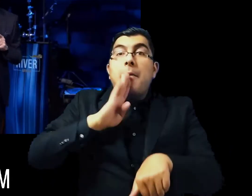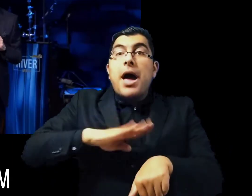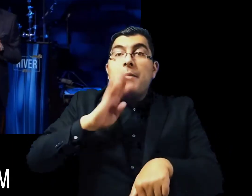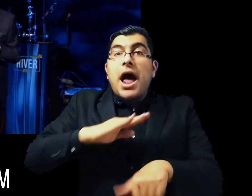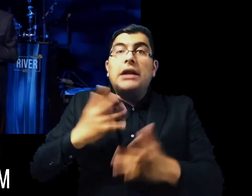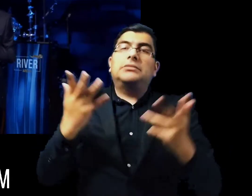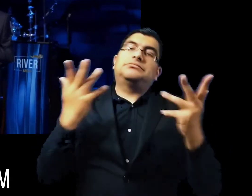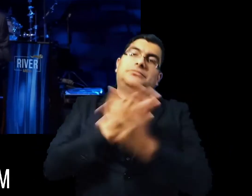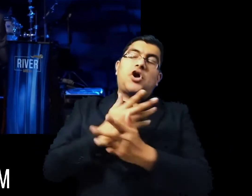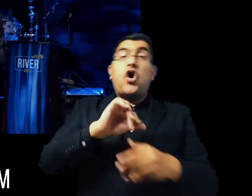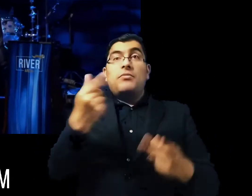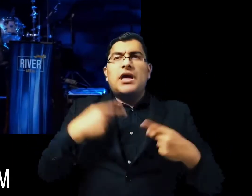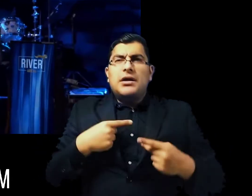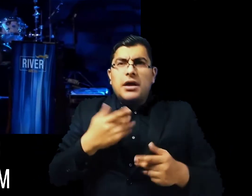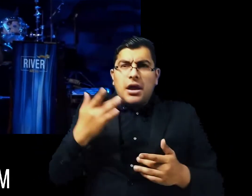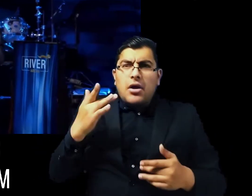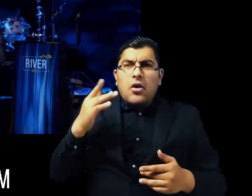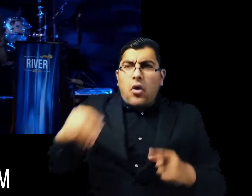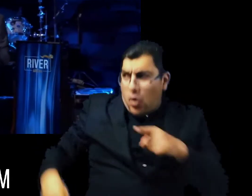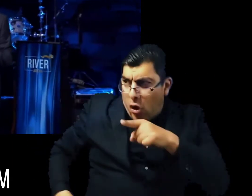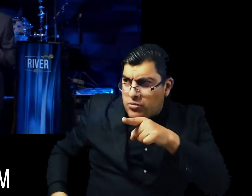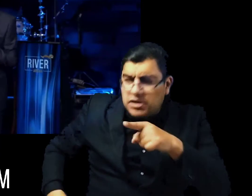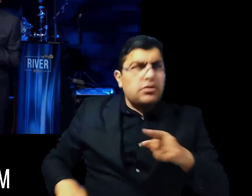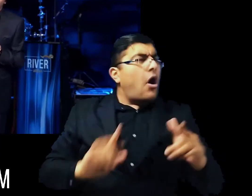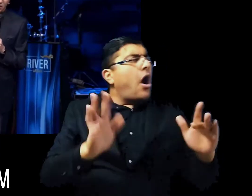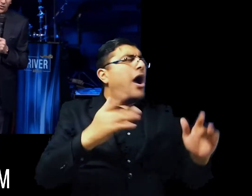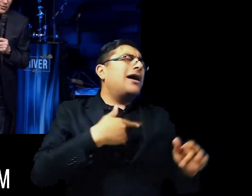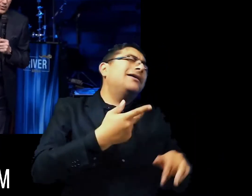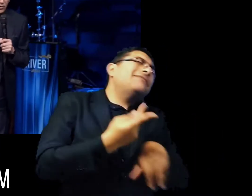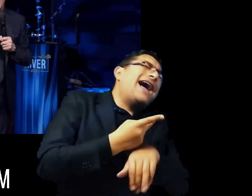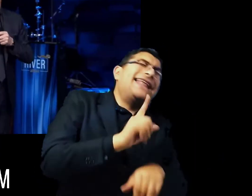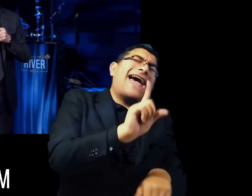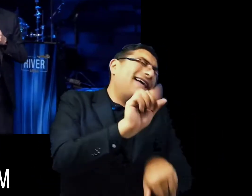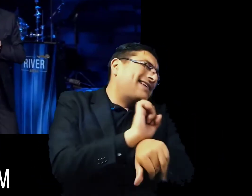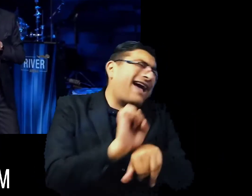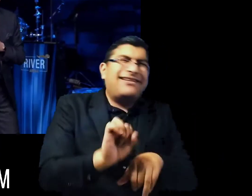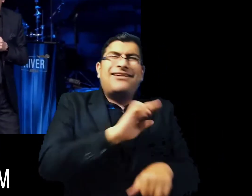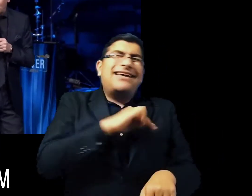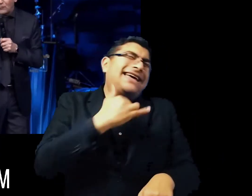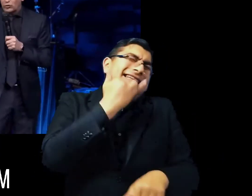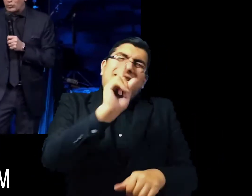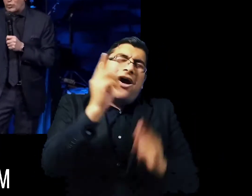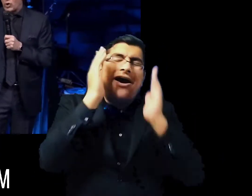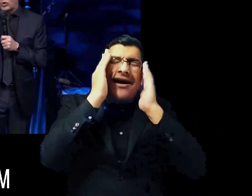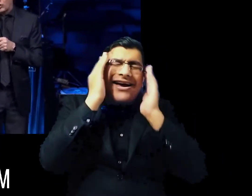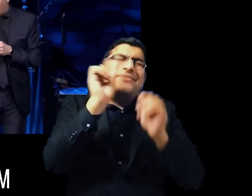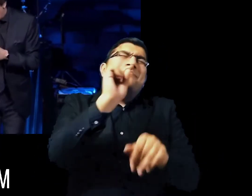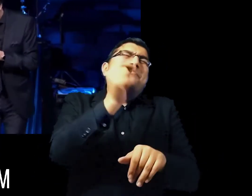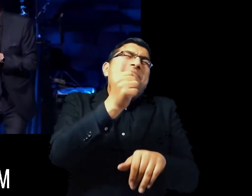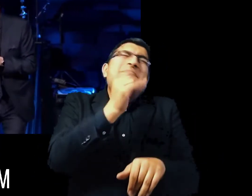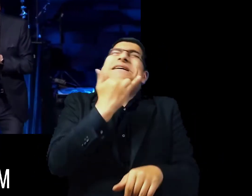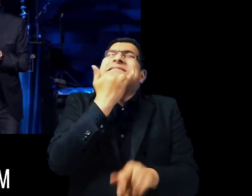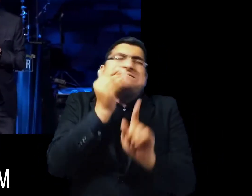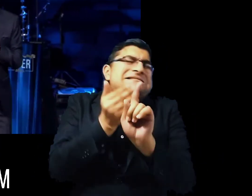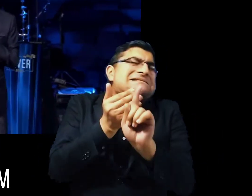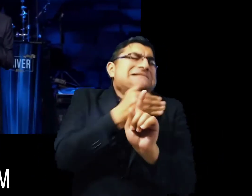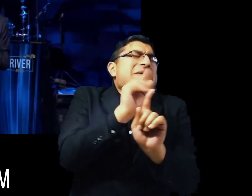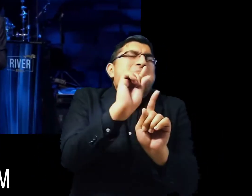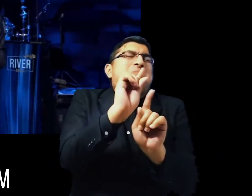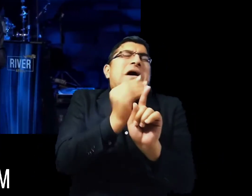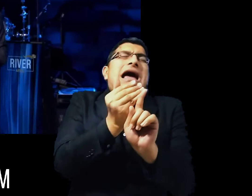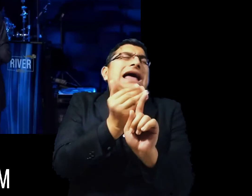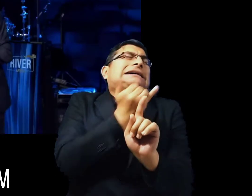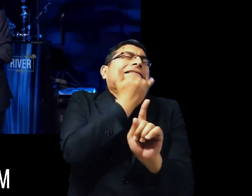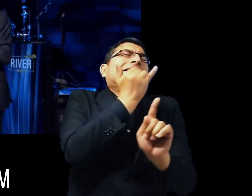Tercero, son los que minimizan la culpa. Bueno, no nos equivocamos, nos extraviamos un poco, nos dejamos llevar por